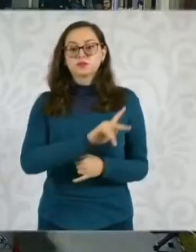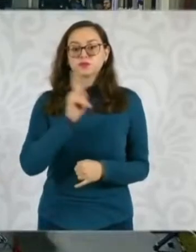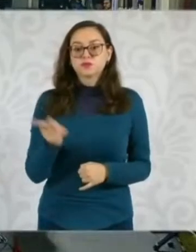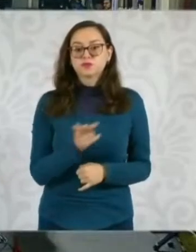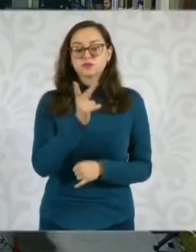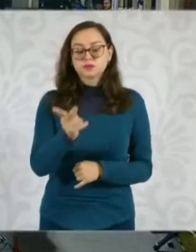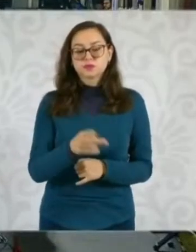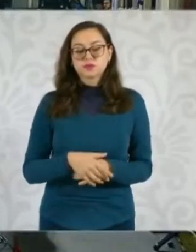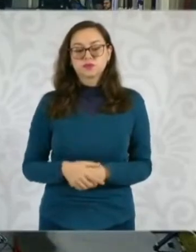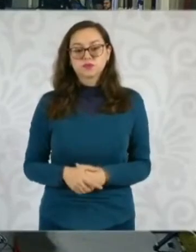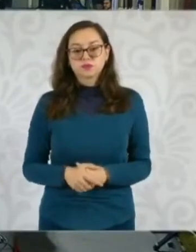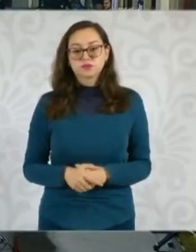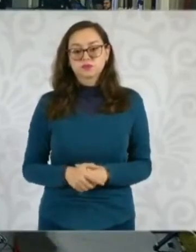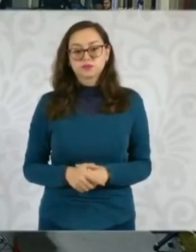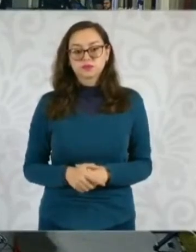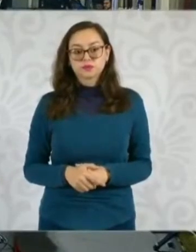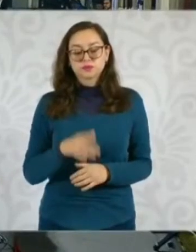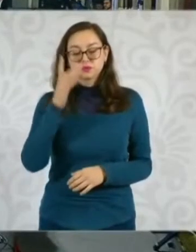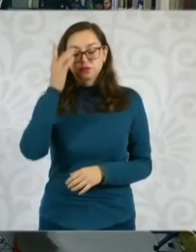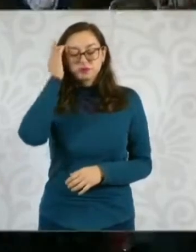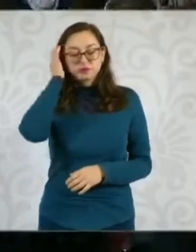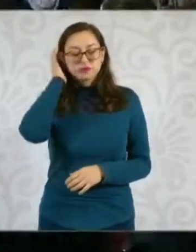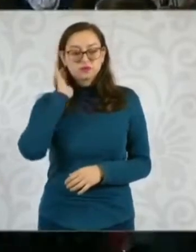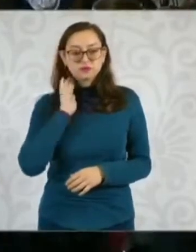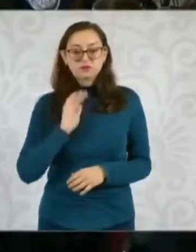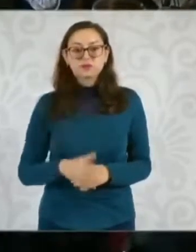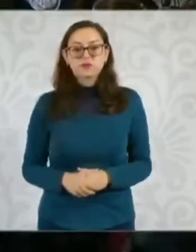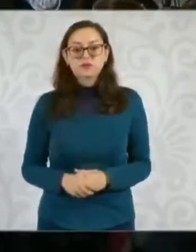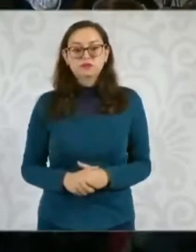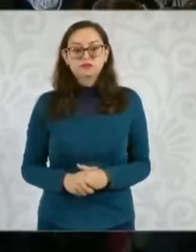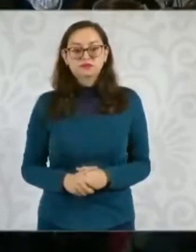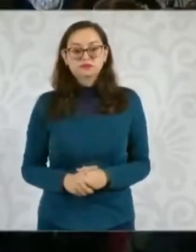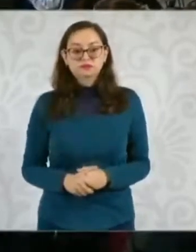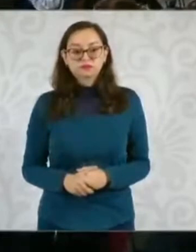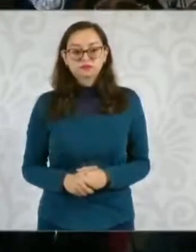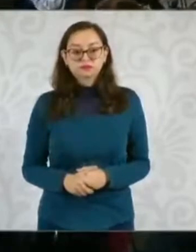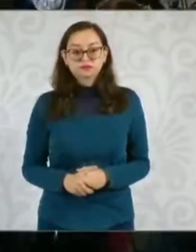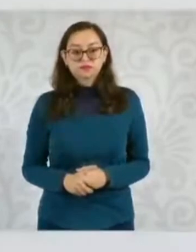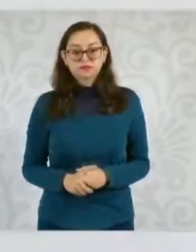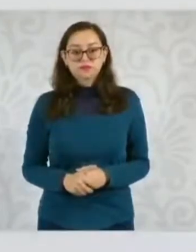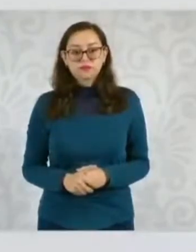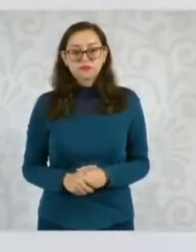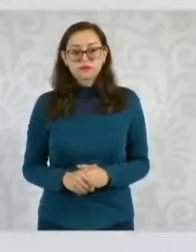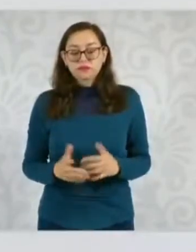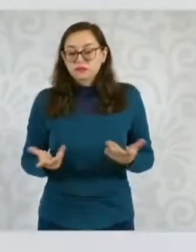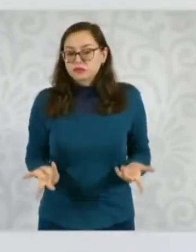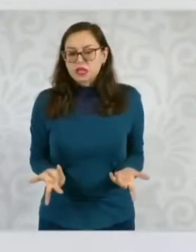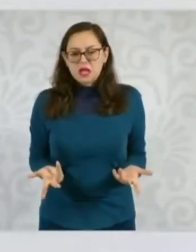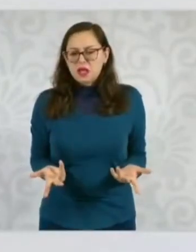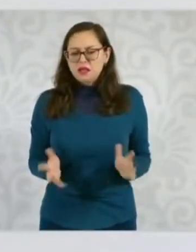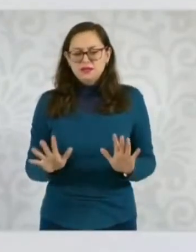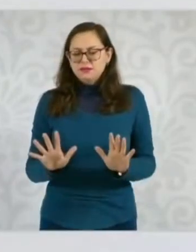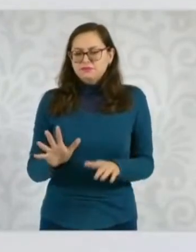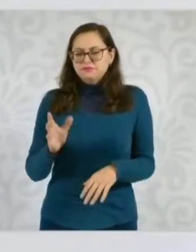condiciones ante una mayoría calificada en el congreso para una no tenemos pensado mayores modificaciones